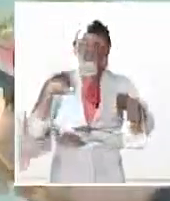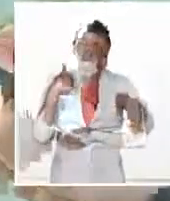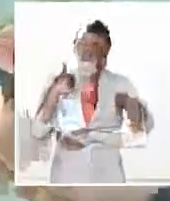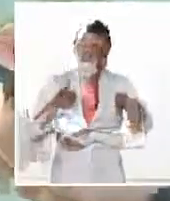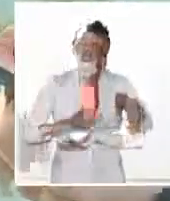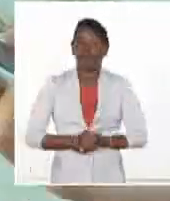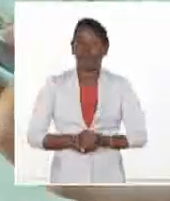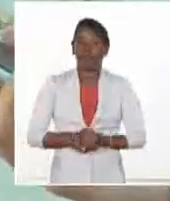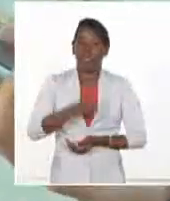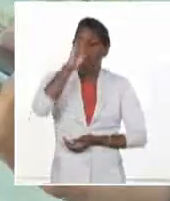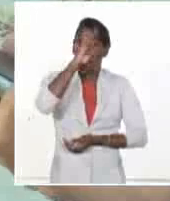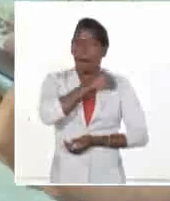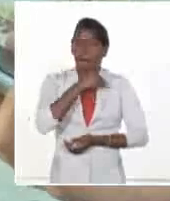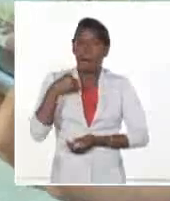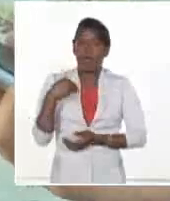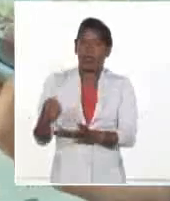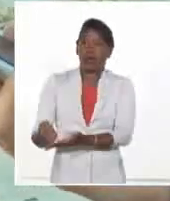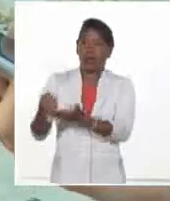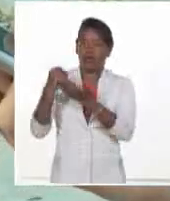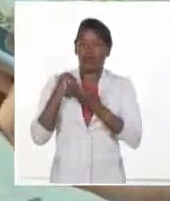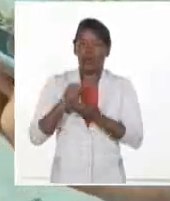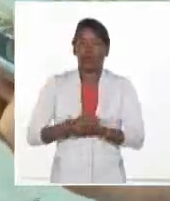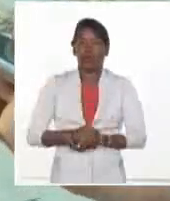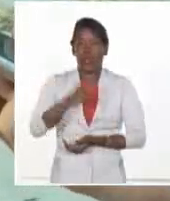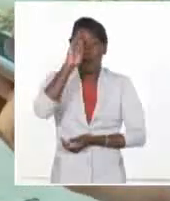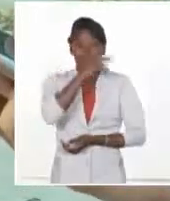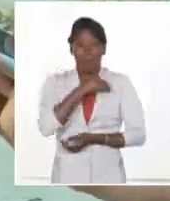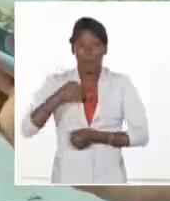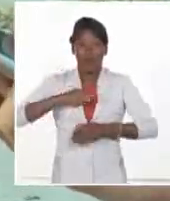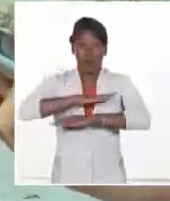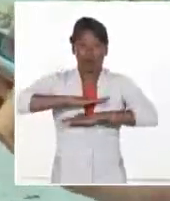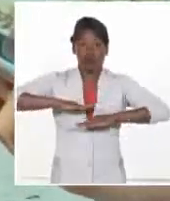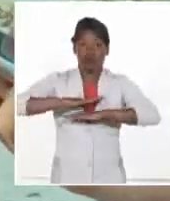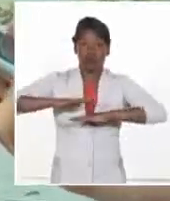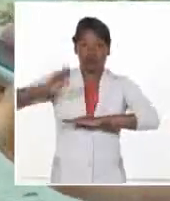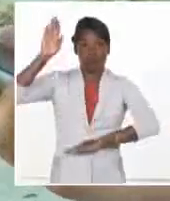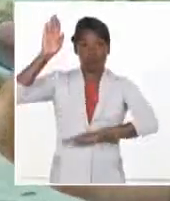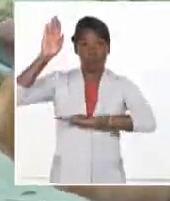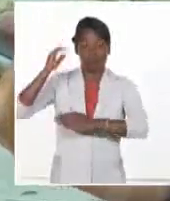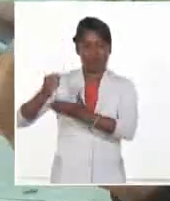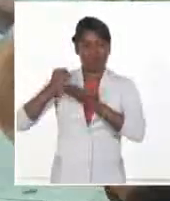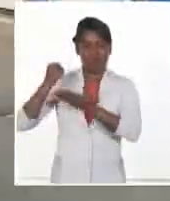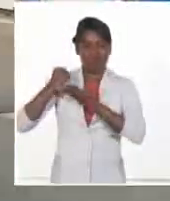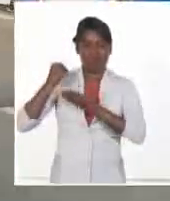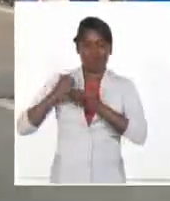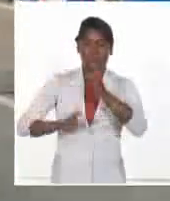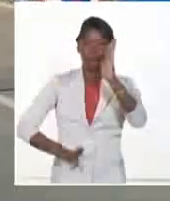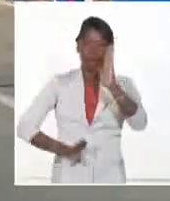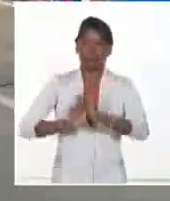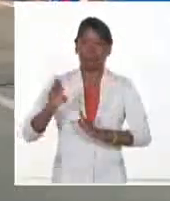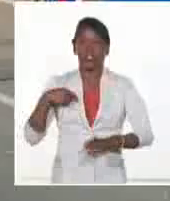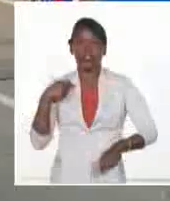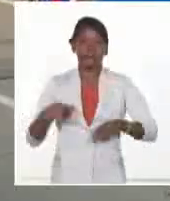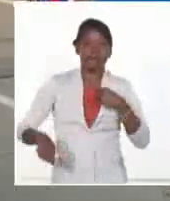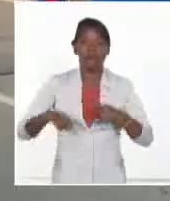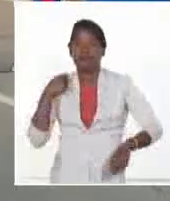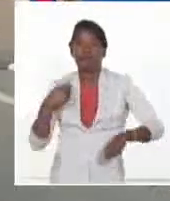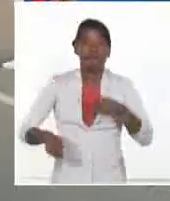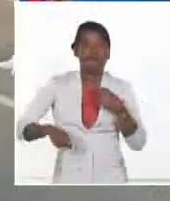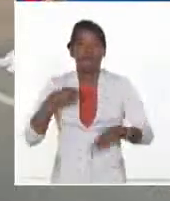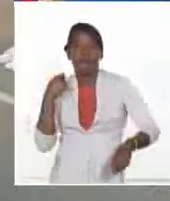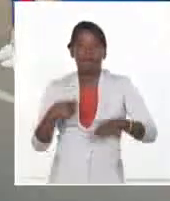médicos, a mi fisioterapeuta, todos se portaron muy bien y trabajamos todos juntos y lo logramos salir rápido. Tenía mucho